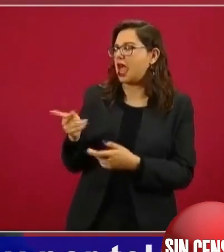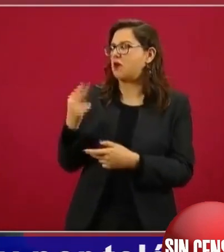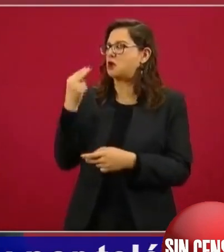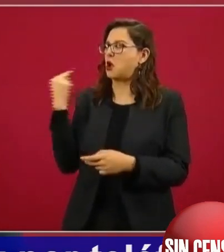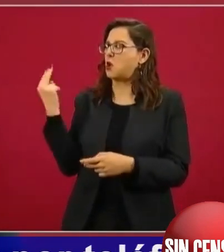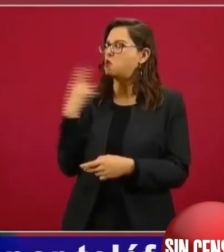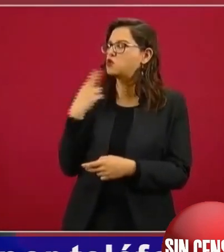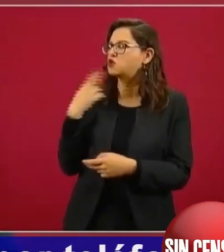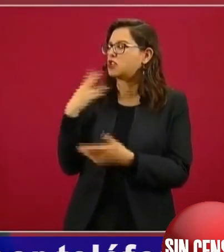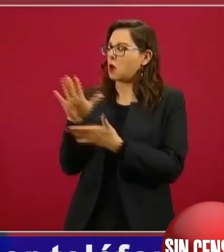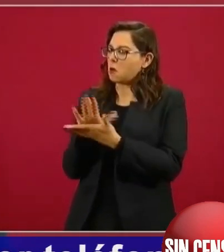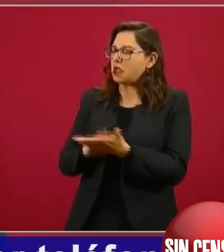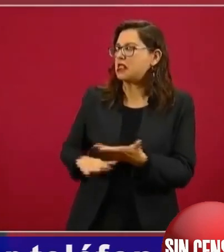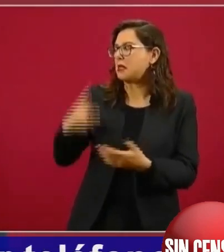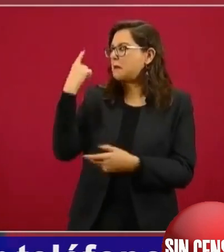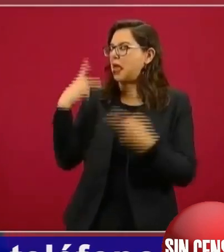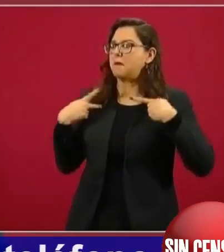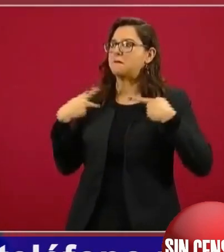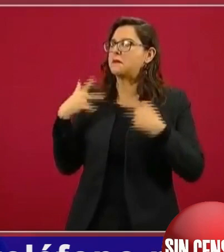muchísimo gusto